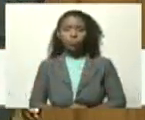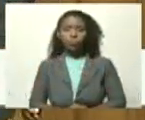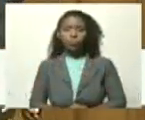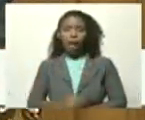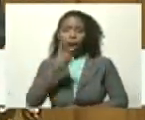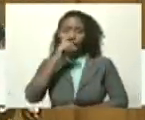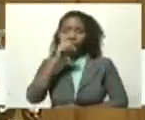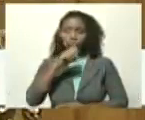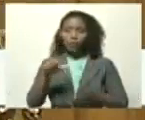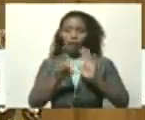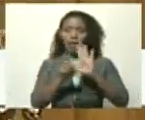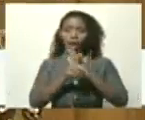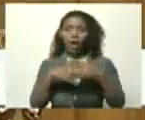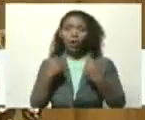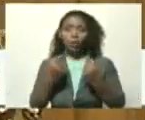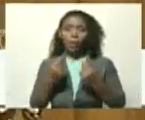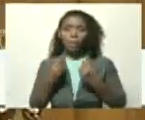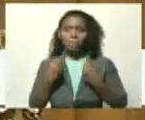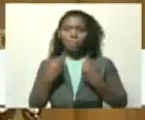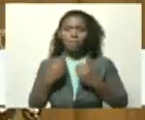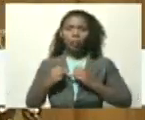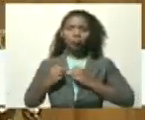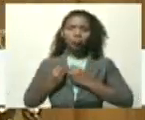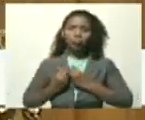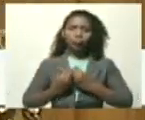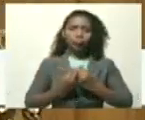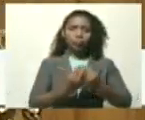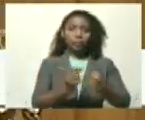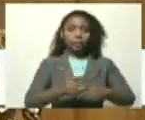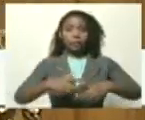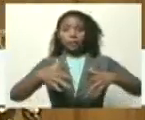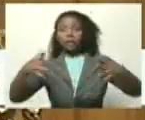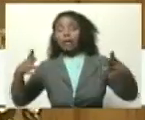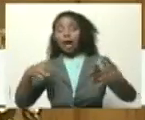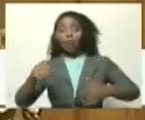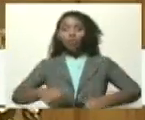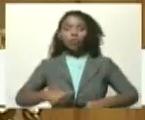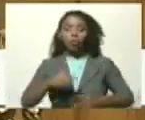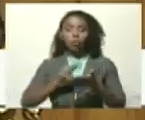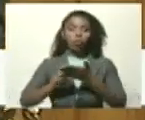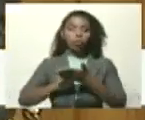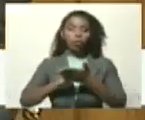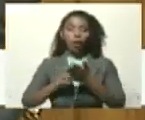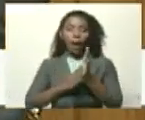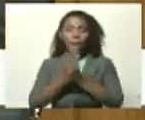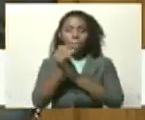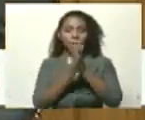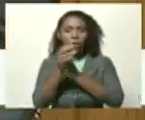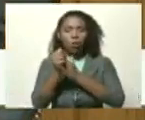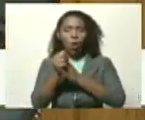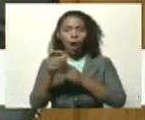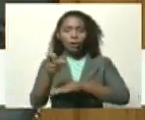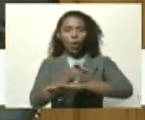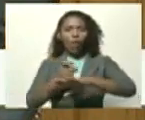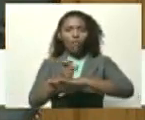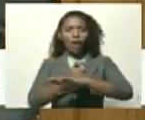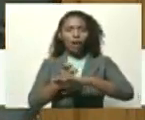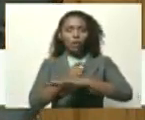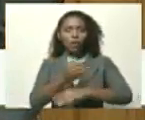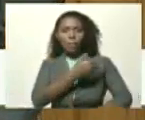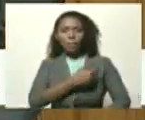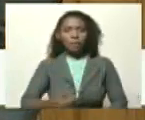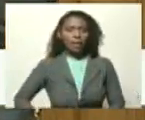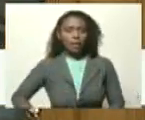Año de leyes económicas para acompañar el gigantesco esfuerzo de recuperación que ha emprendido el gobierno del